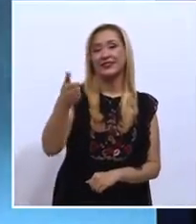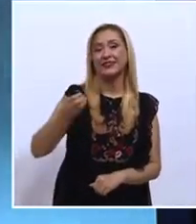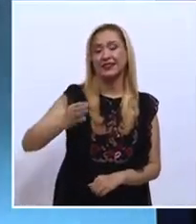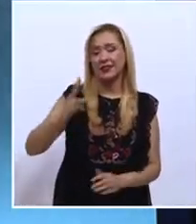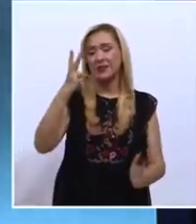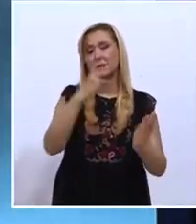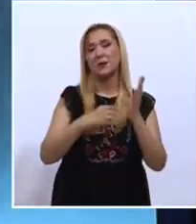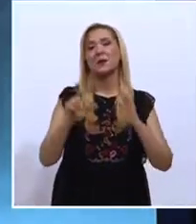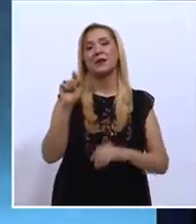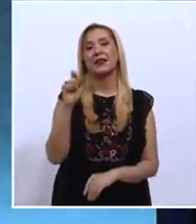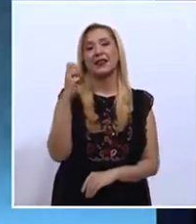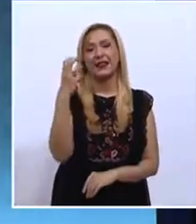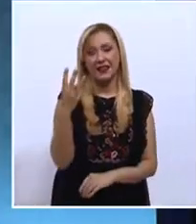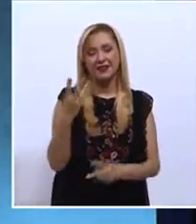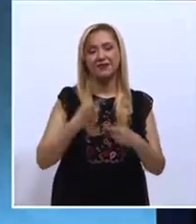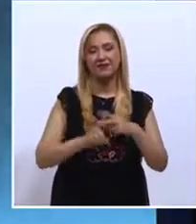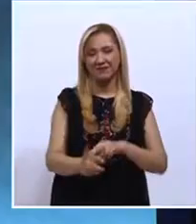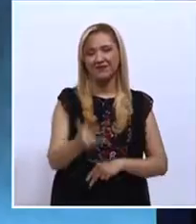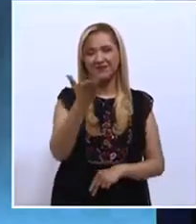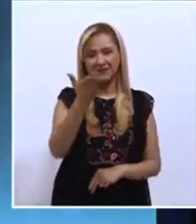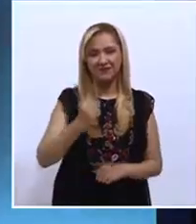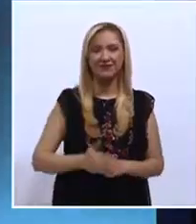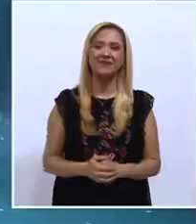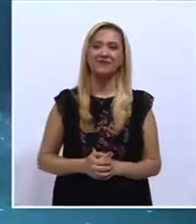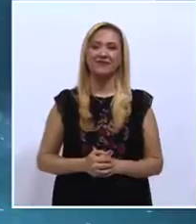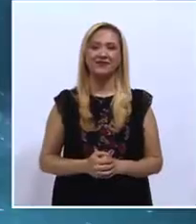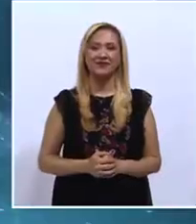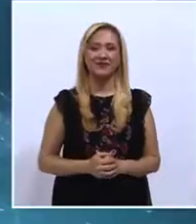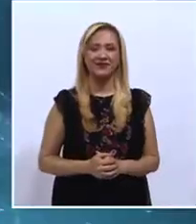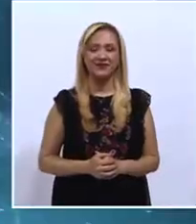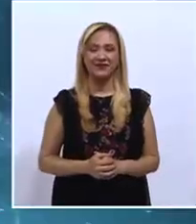de 2023. Comenzamos.